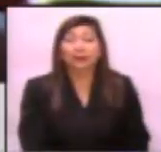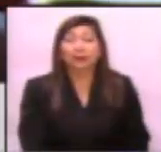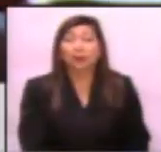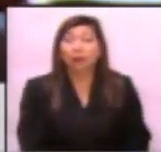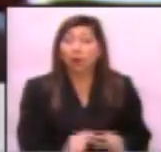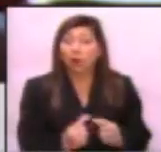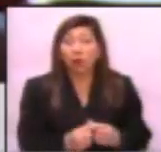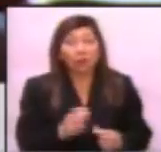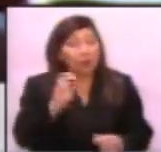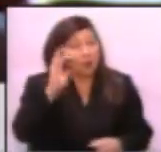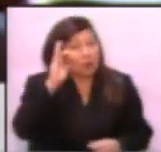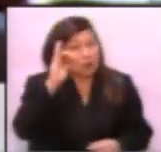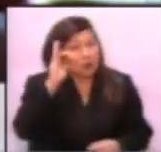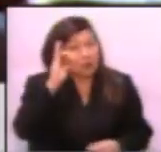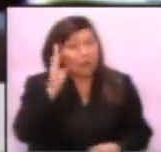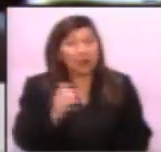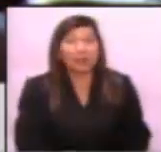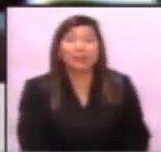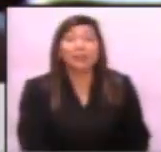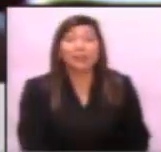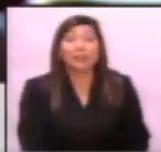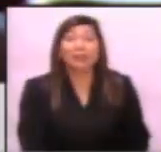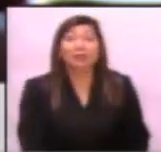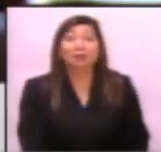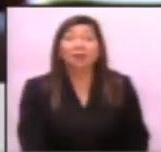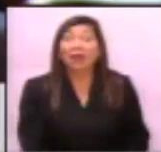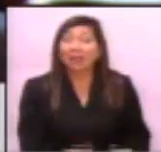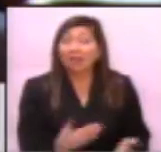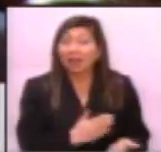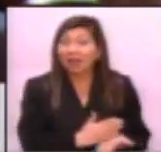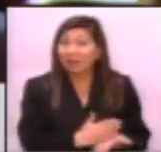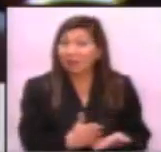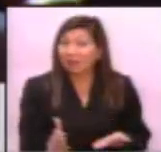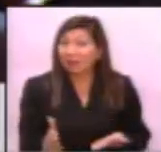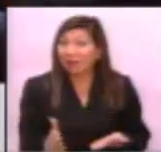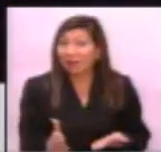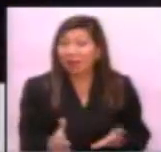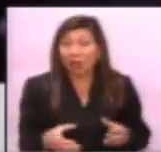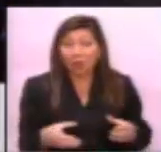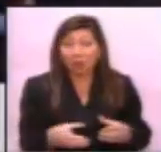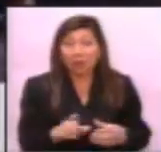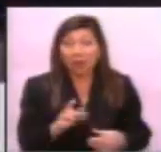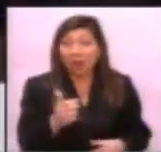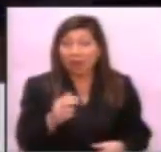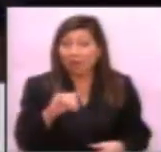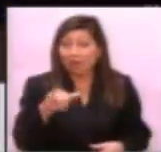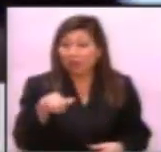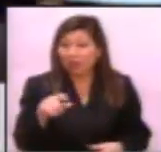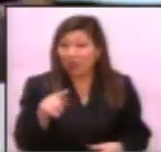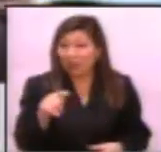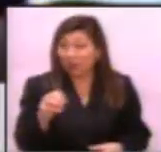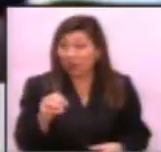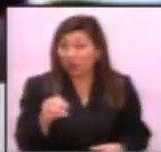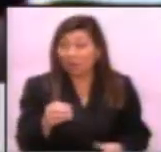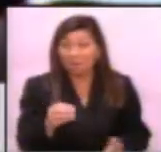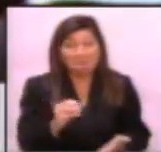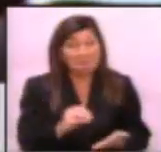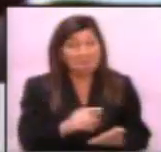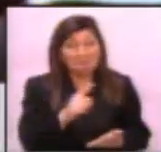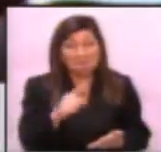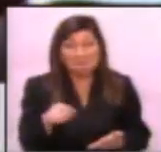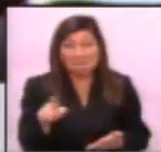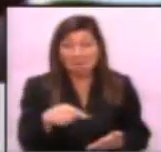El grupo fujimorista, una vez que sale el papelito de la Comisión Lavallato que imputaba